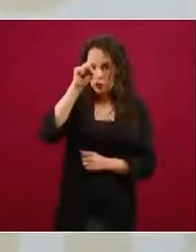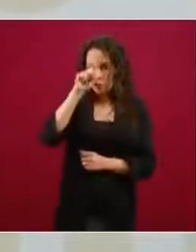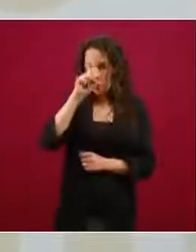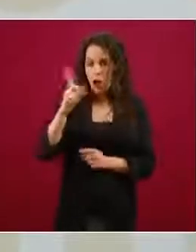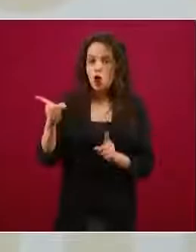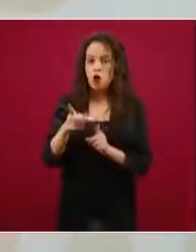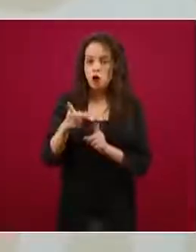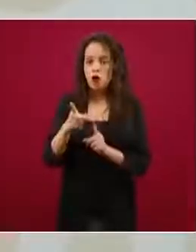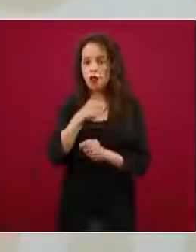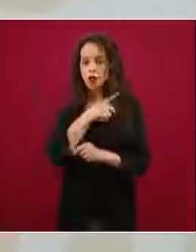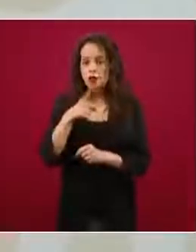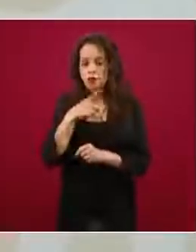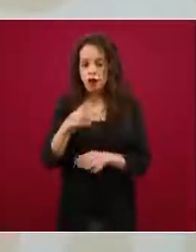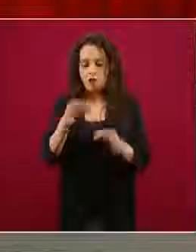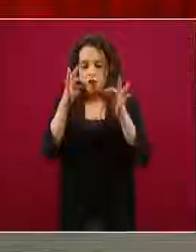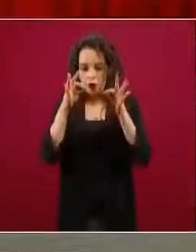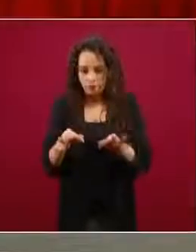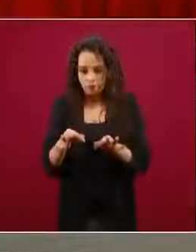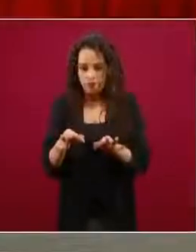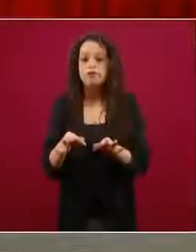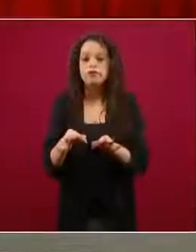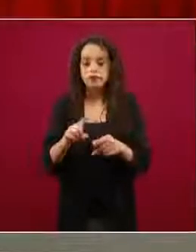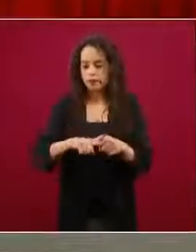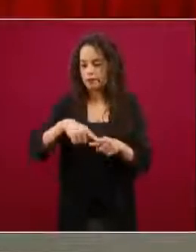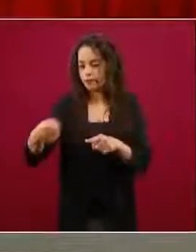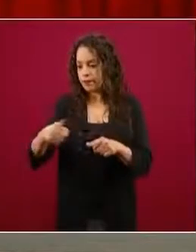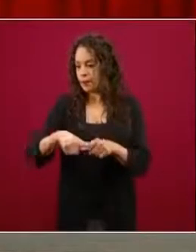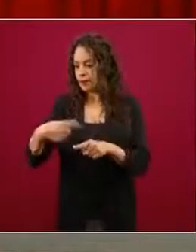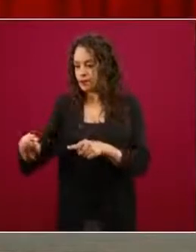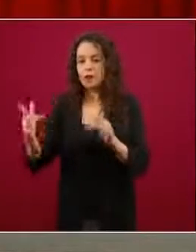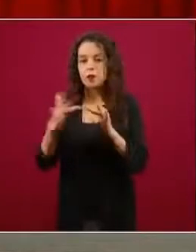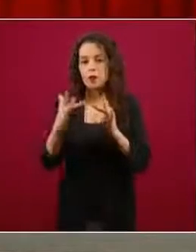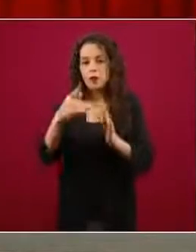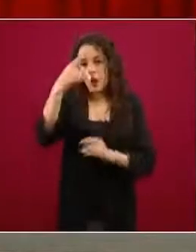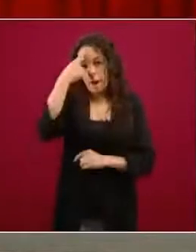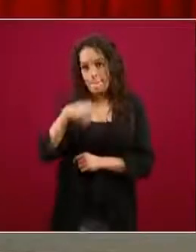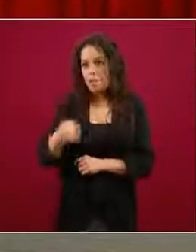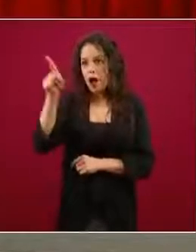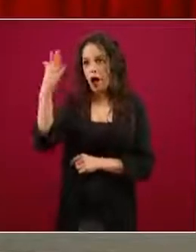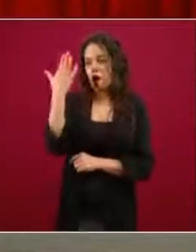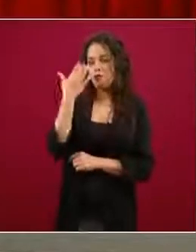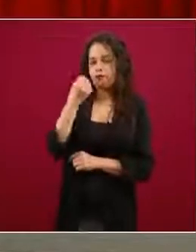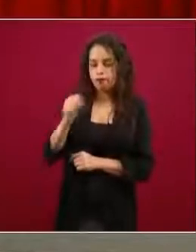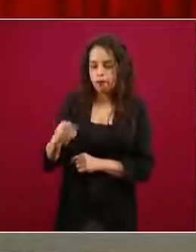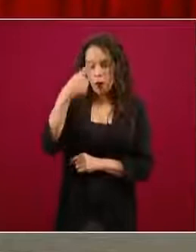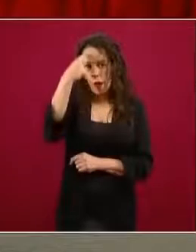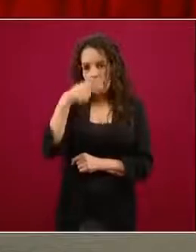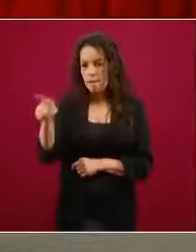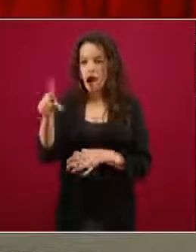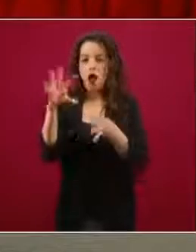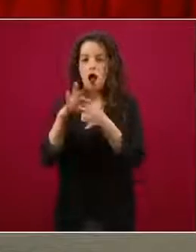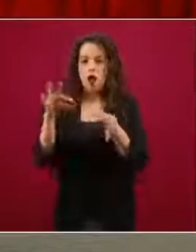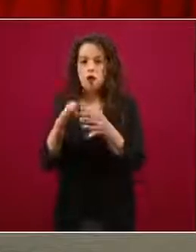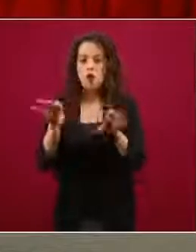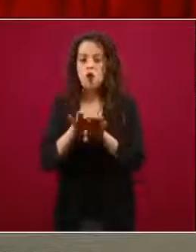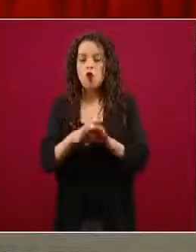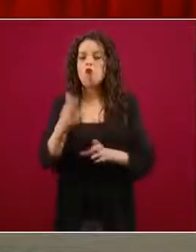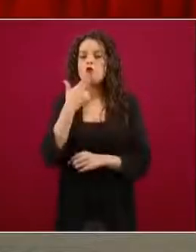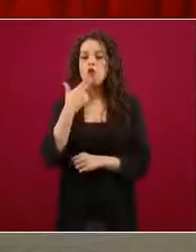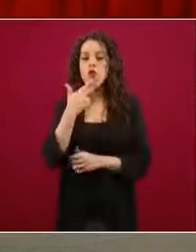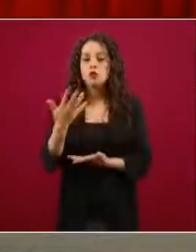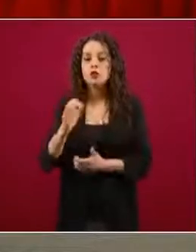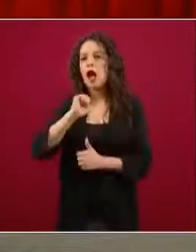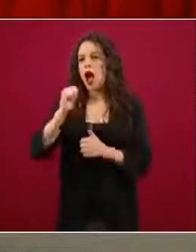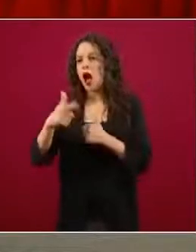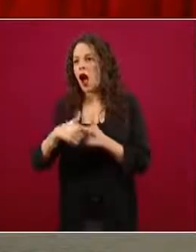derivación adecuada de estas líneas que son, pues sí, ya bastante especializadas, que tienen el punto de consumo de sustancias, de personas con